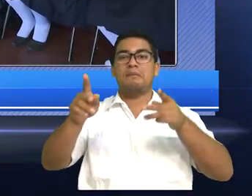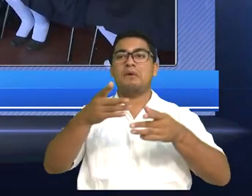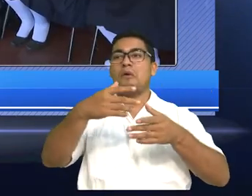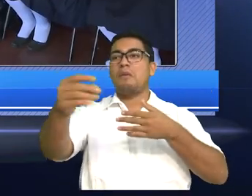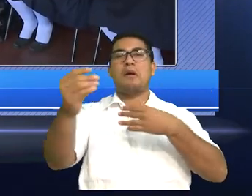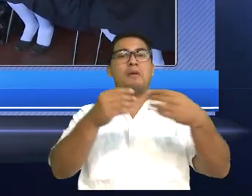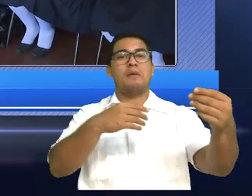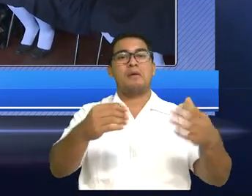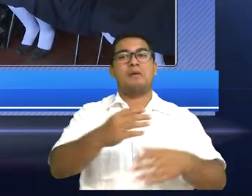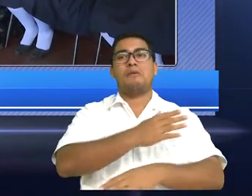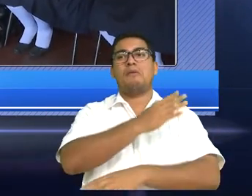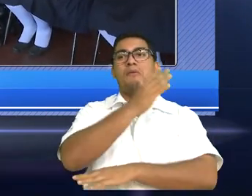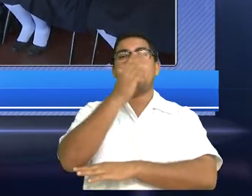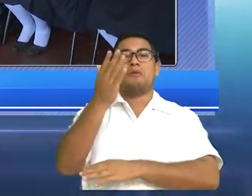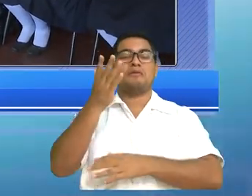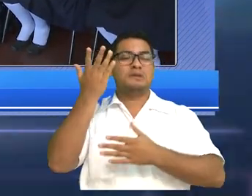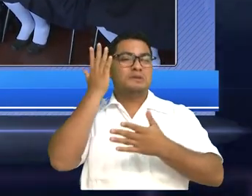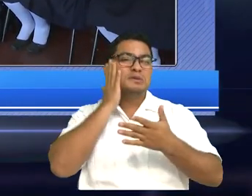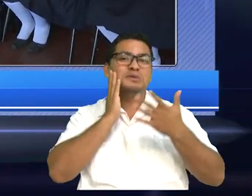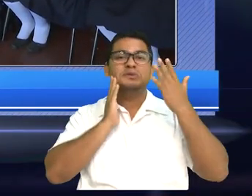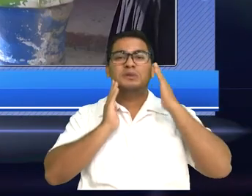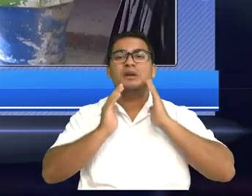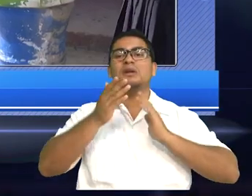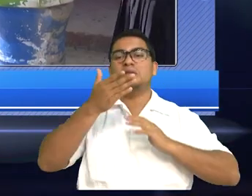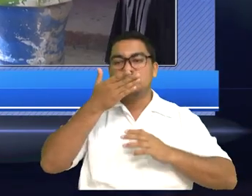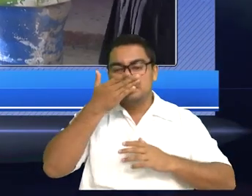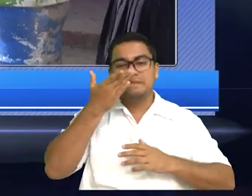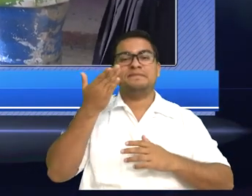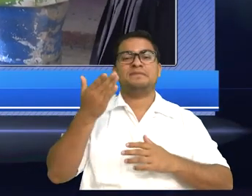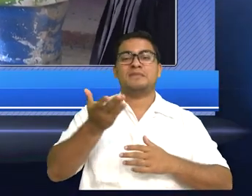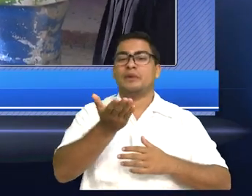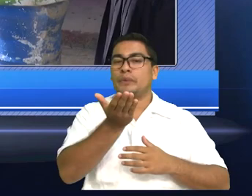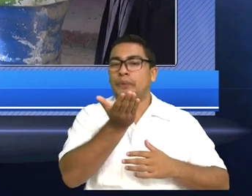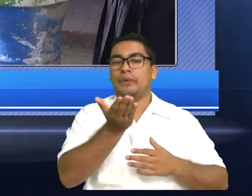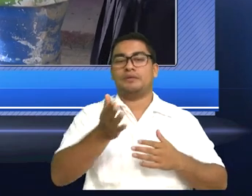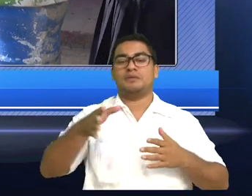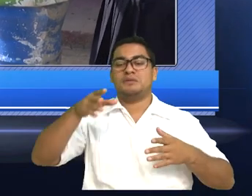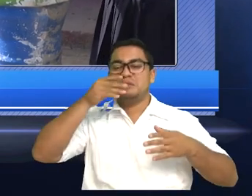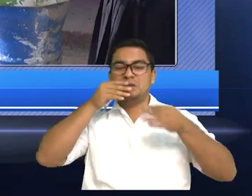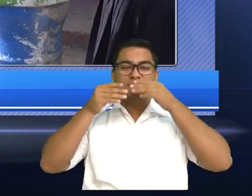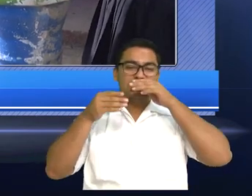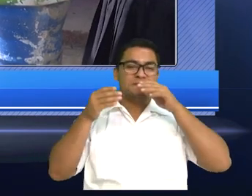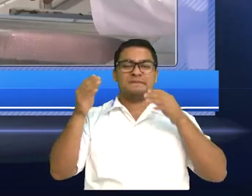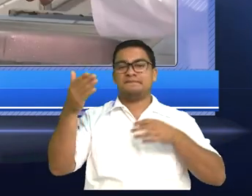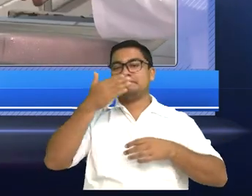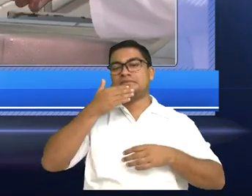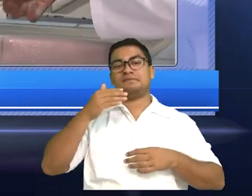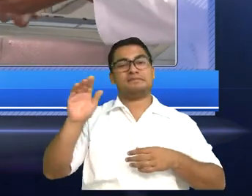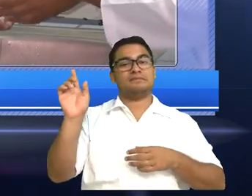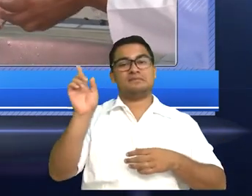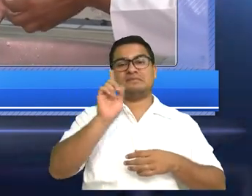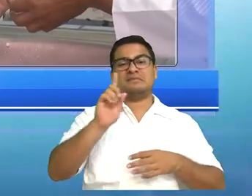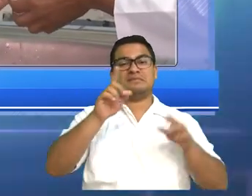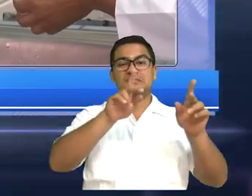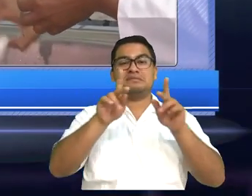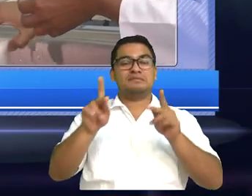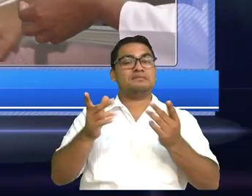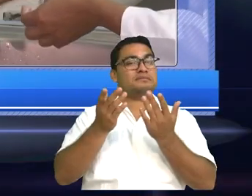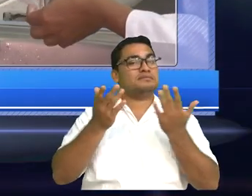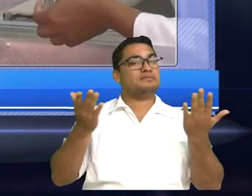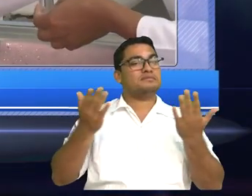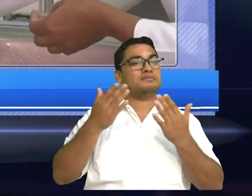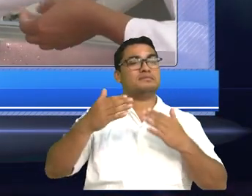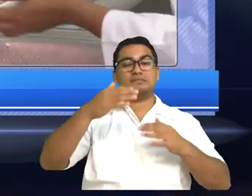todo el día, el sudor, el estornudo, el polvo, se va acumulando ahí y no es lógico, pues, que la persona use una mascarilla si no